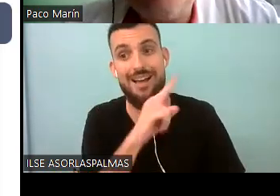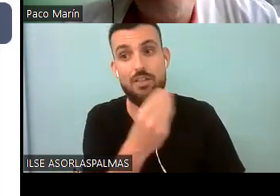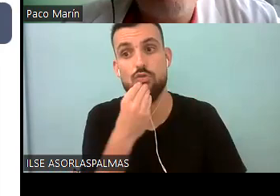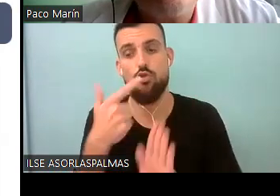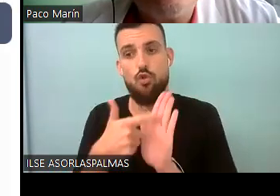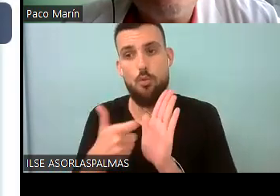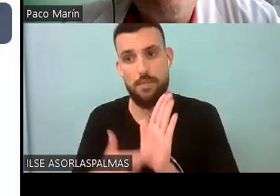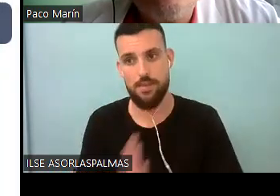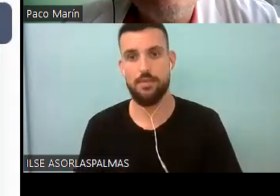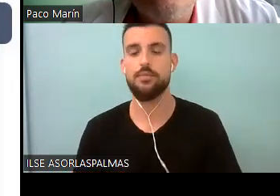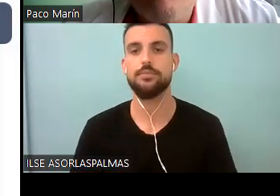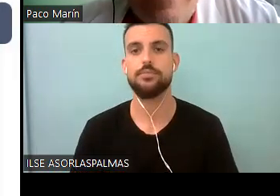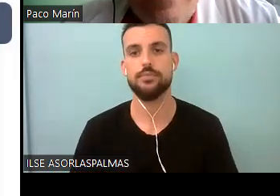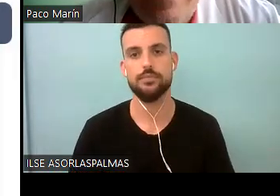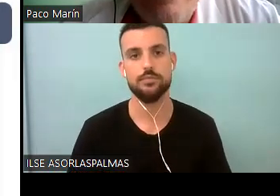alimenticios.